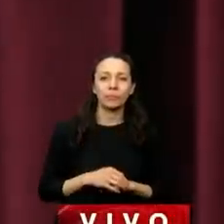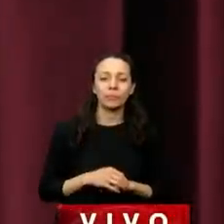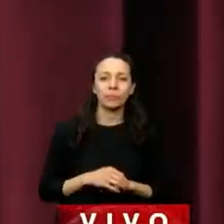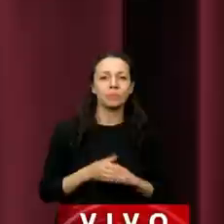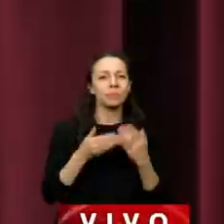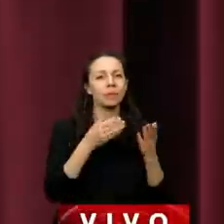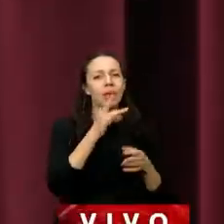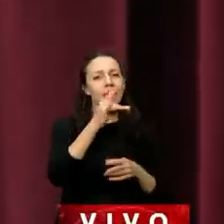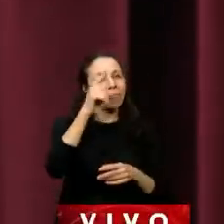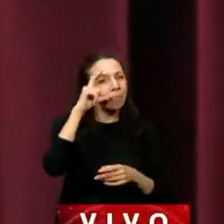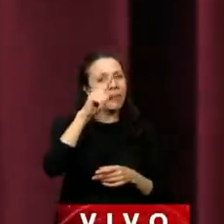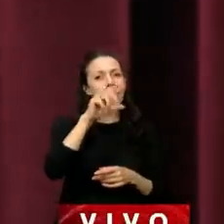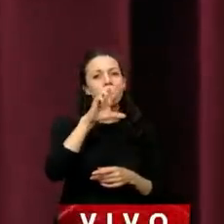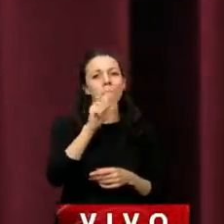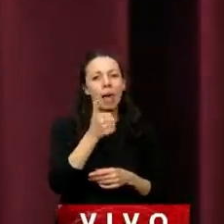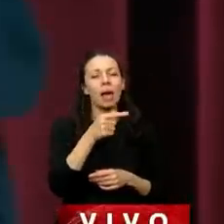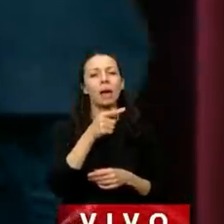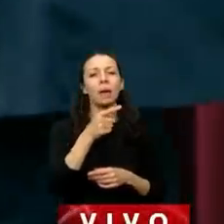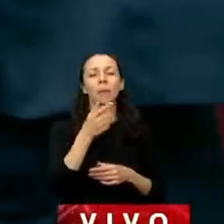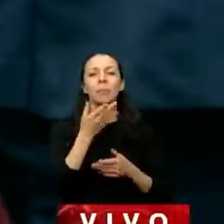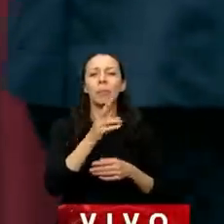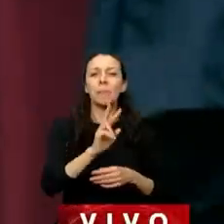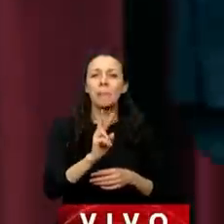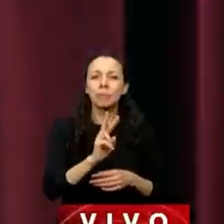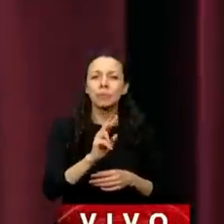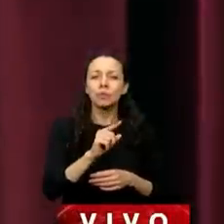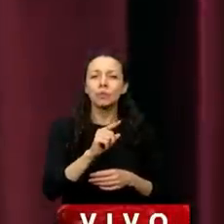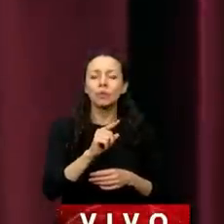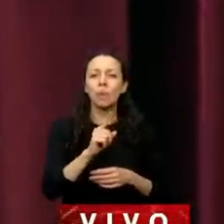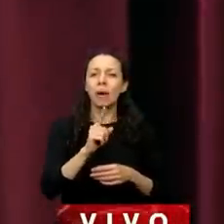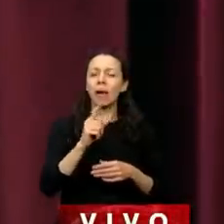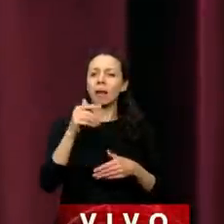Diputada del PLA pide permiso para abstenerse en nombre de su